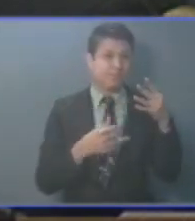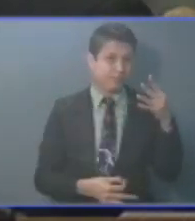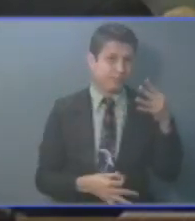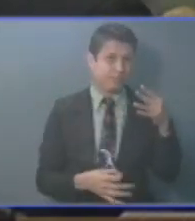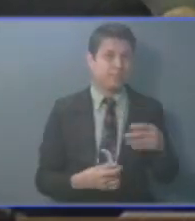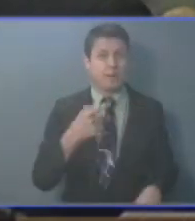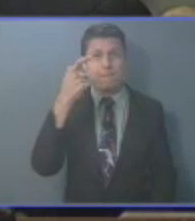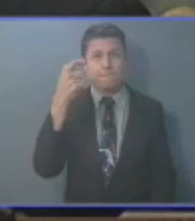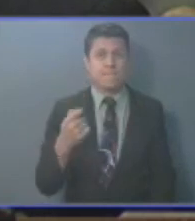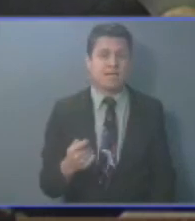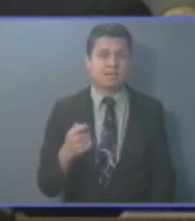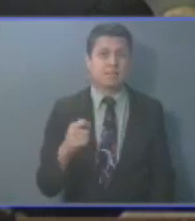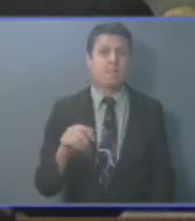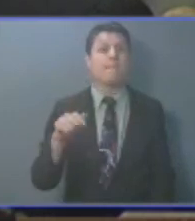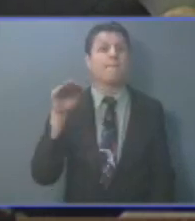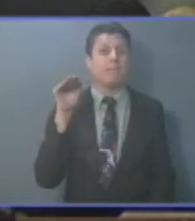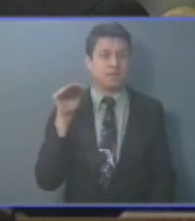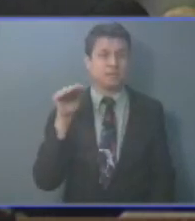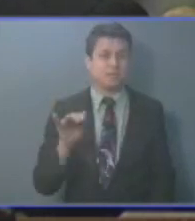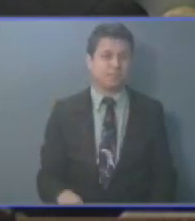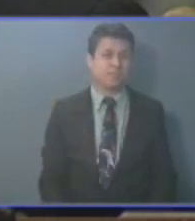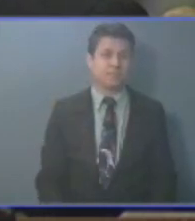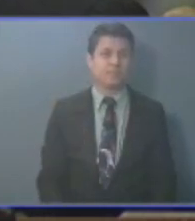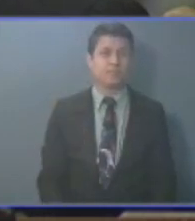en el mes de marzo,